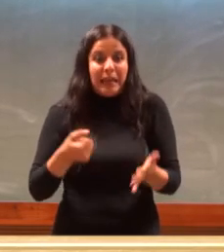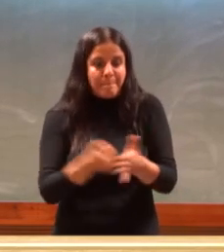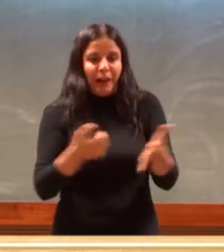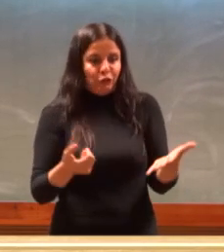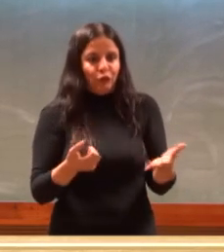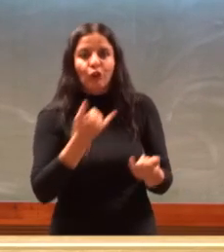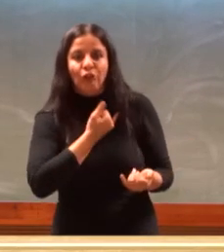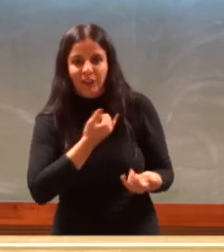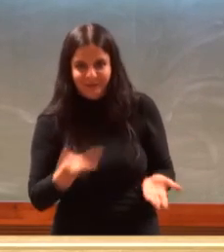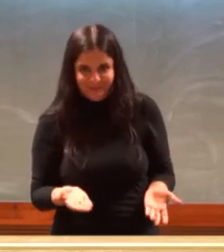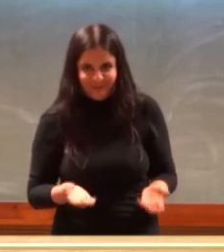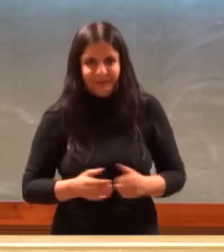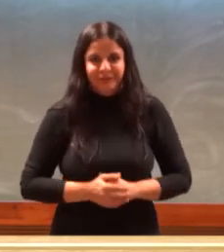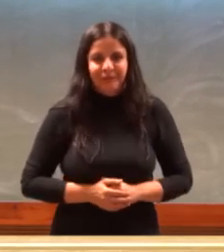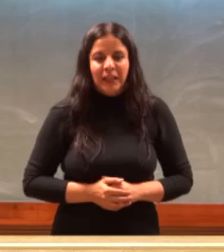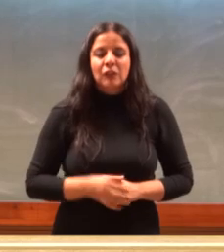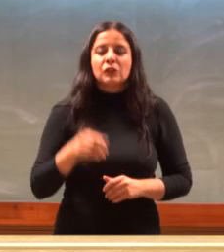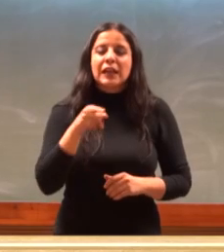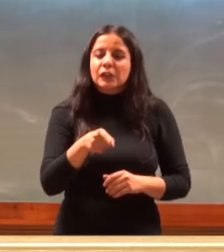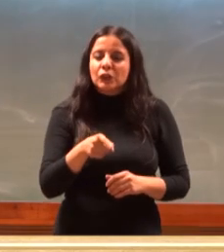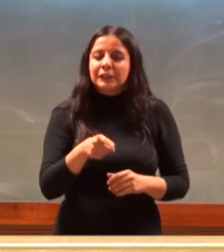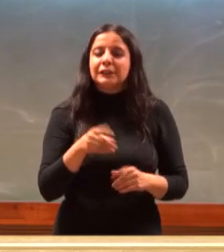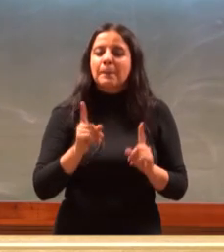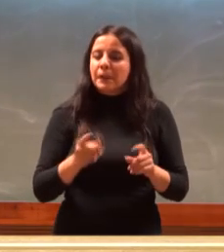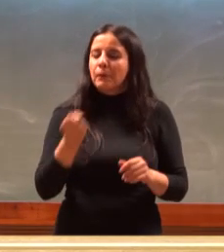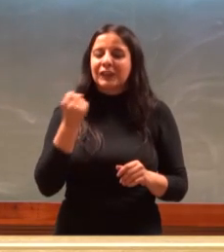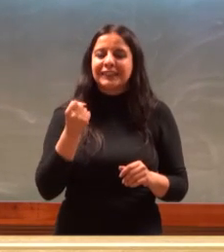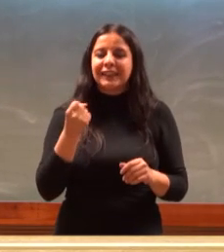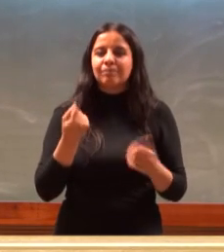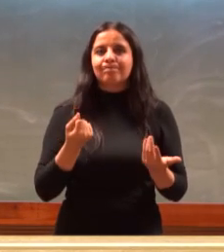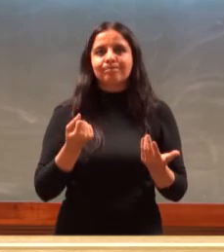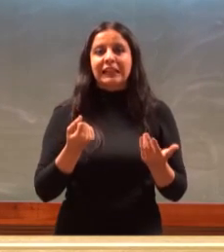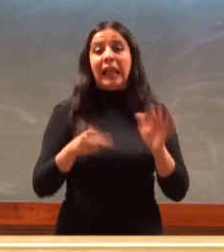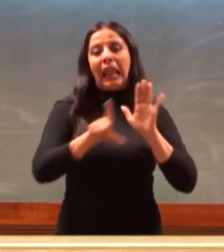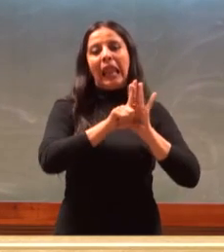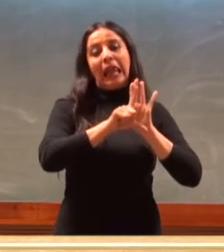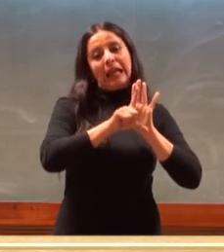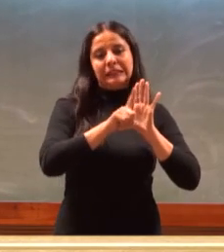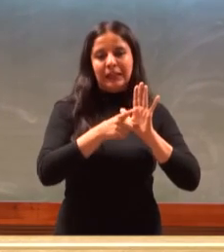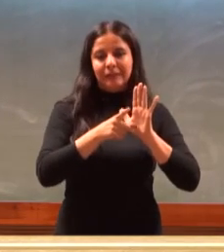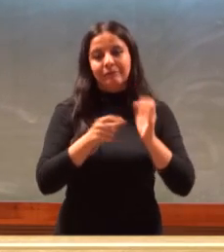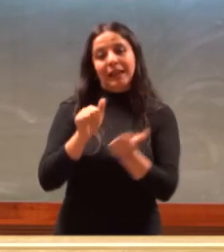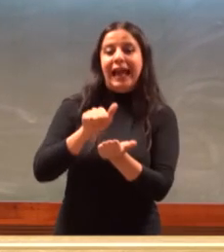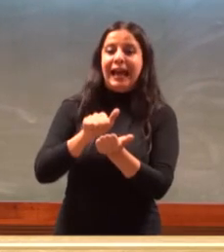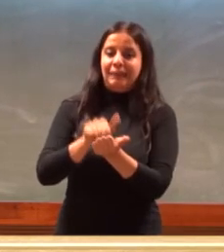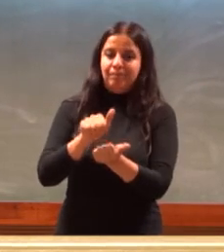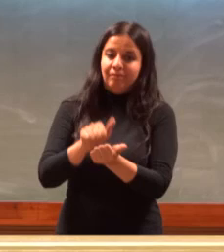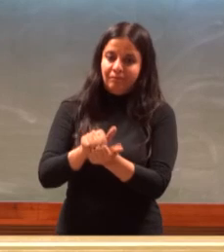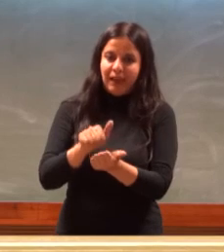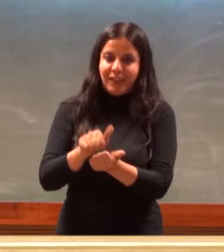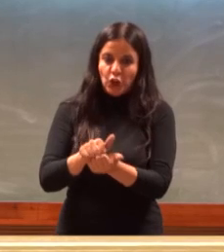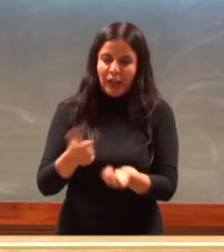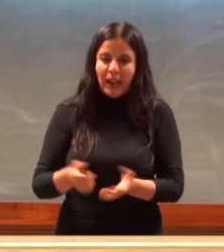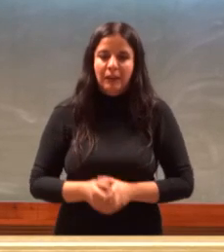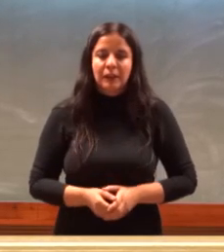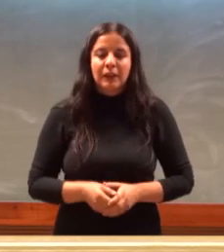Eh Esto implica también reglamentar el funcionamiento de la editorial y darle y darle un impulso a la editorial conformar